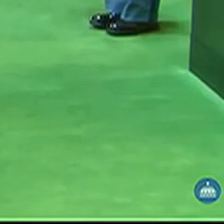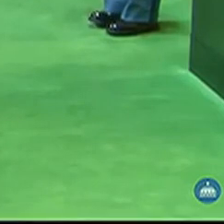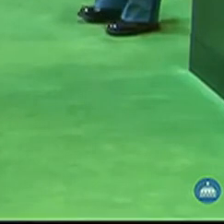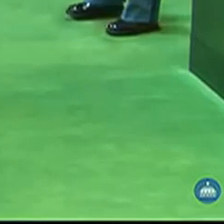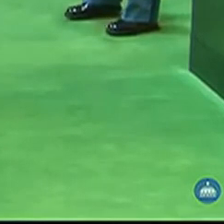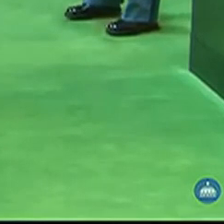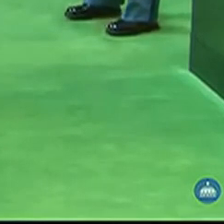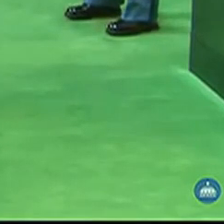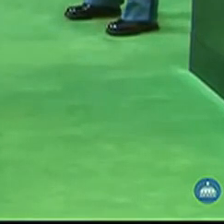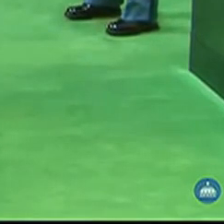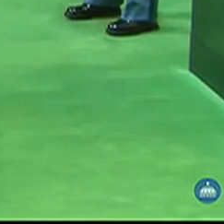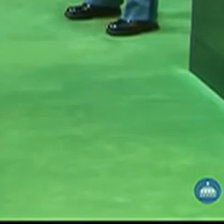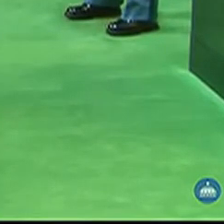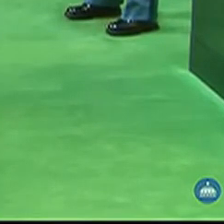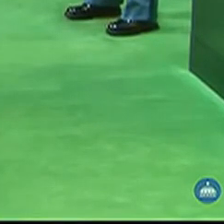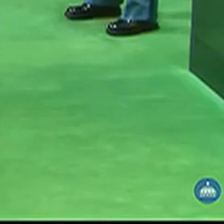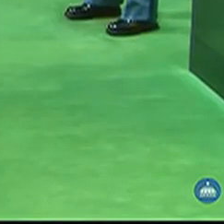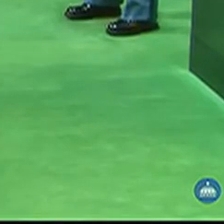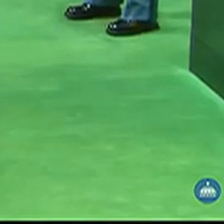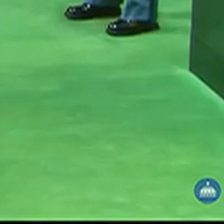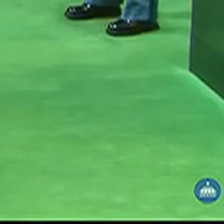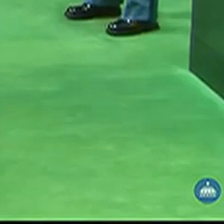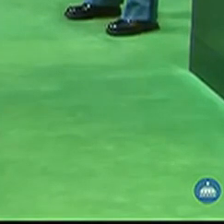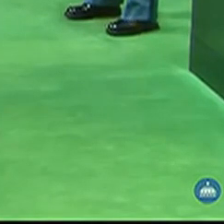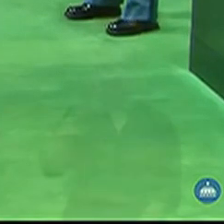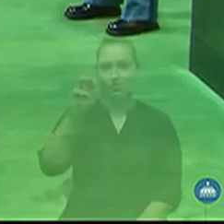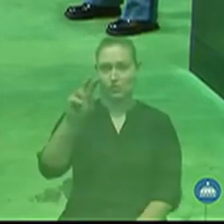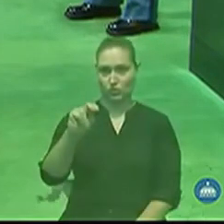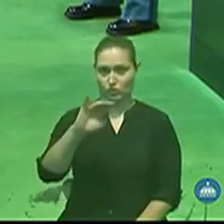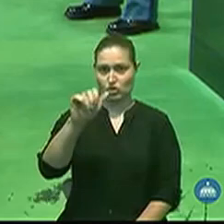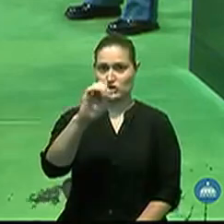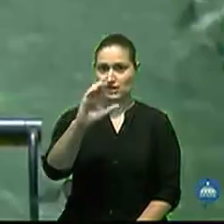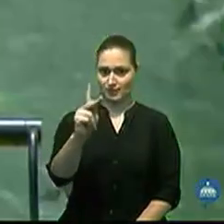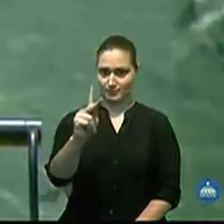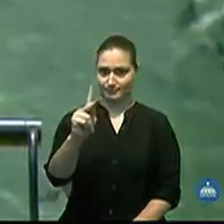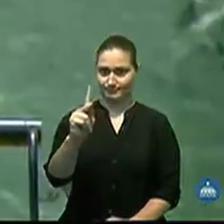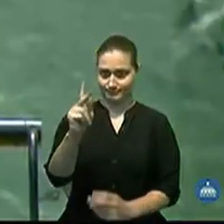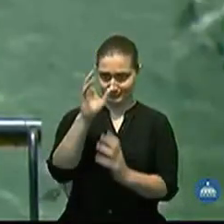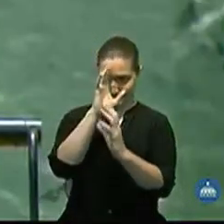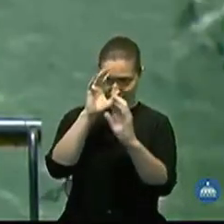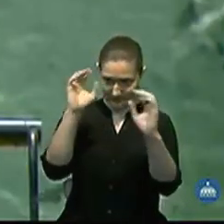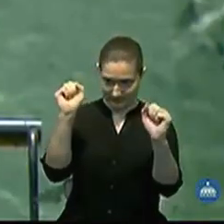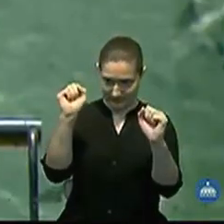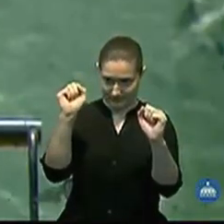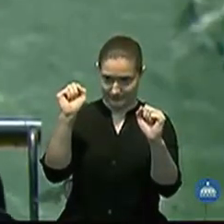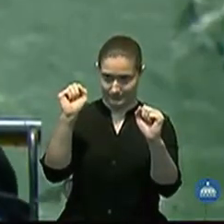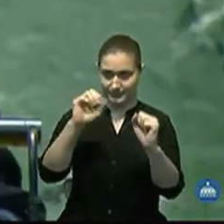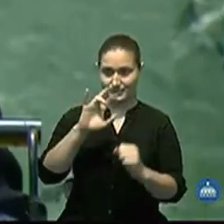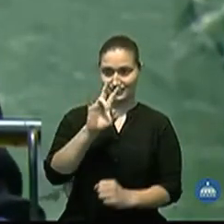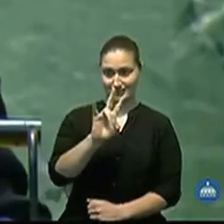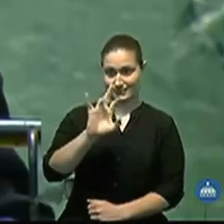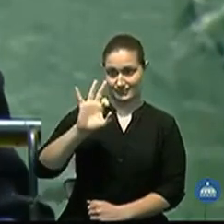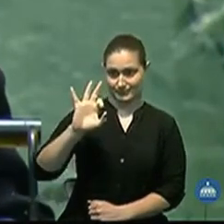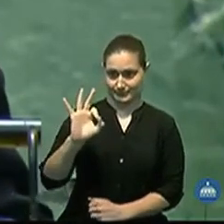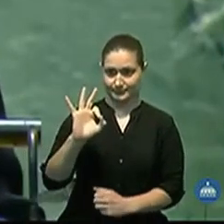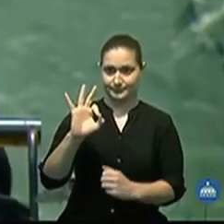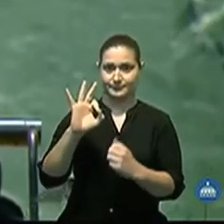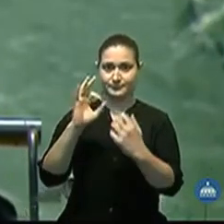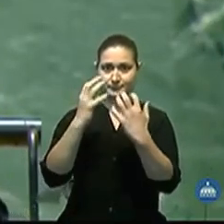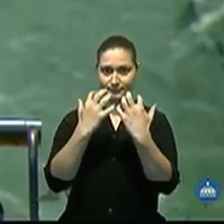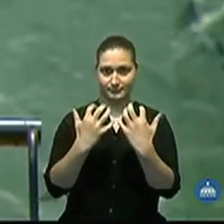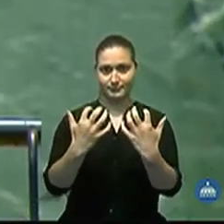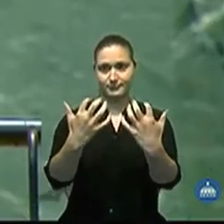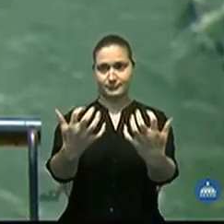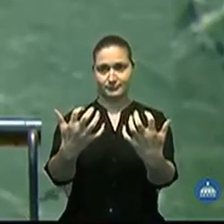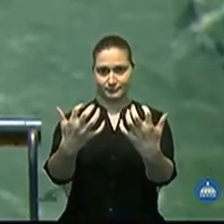Excelentísimo señor Filemón Yang, presidente de la 79ª sesión